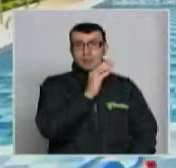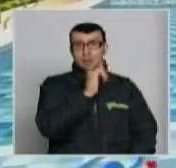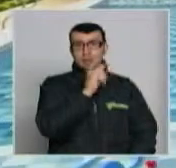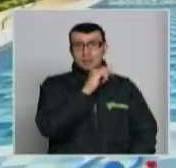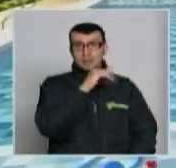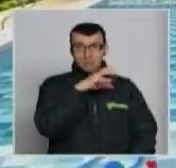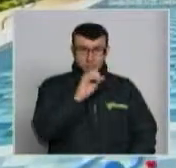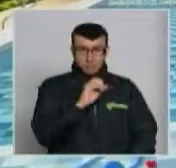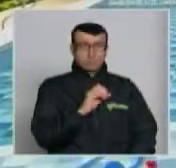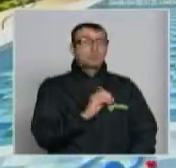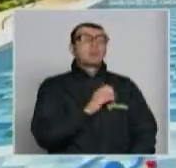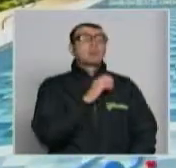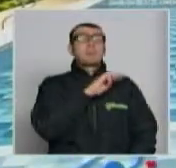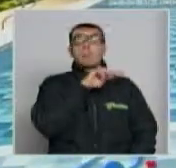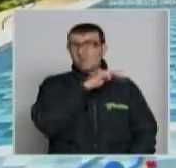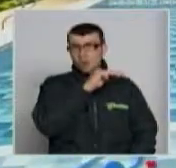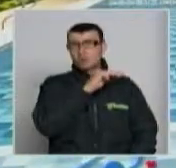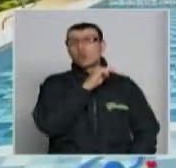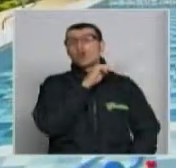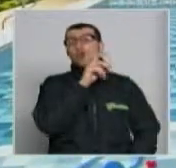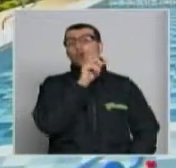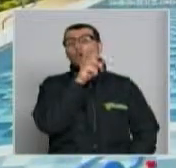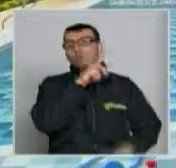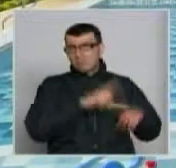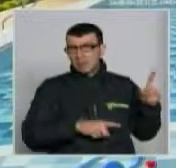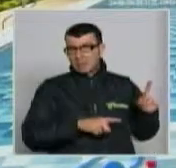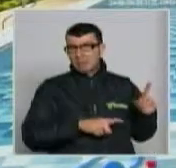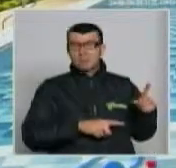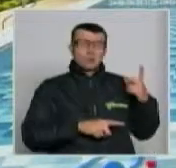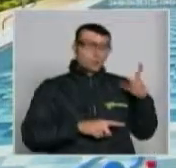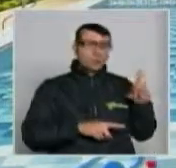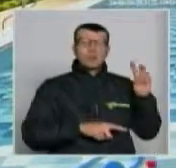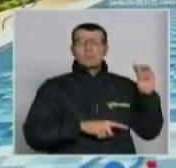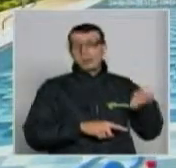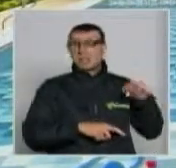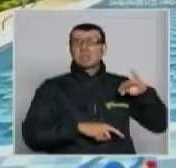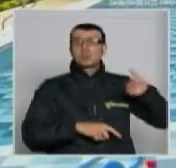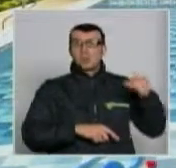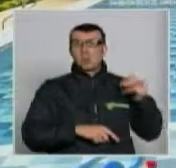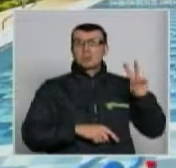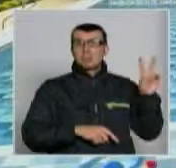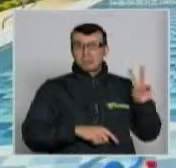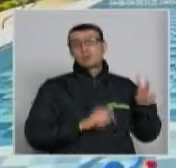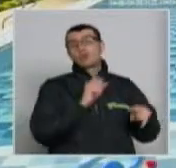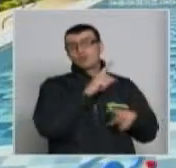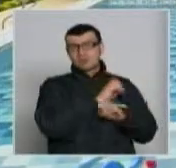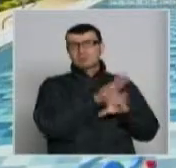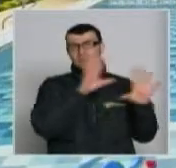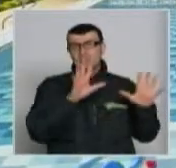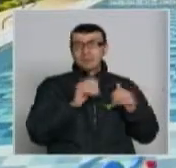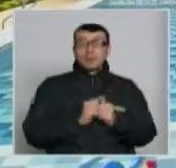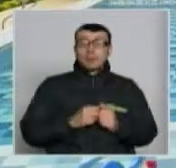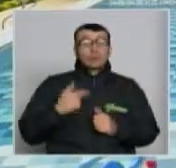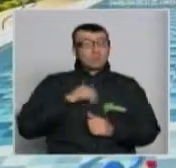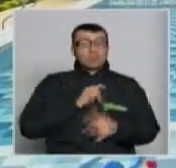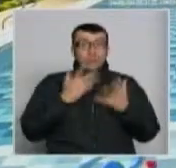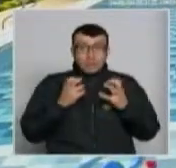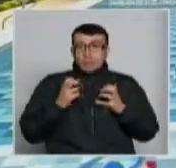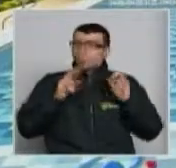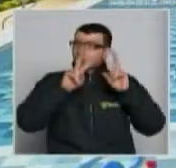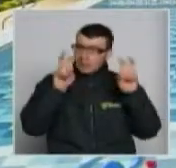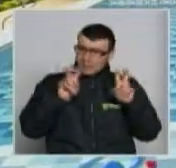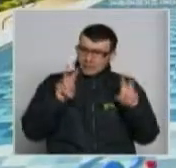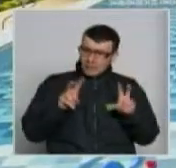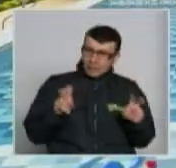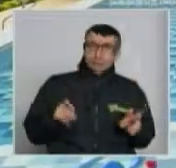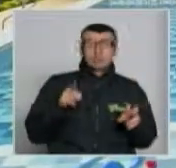miércoles 11:30. Todos los días nosotros queremos llegar a sus hogares con diferentes temas de salud. No es